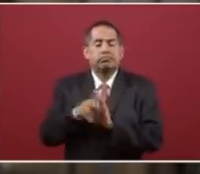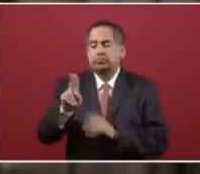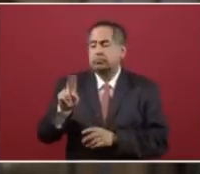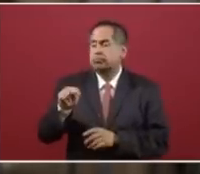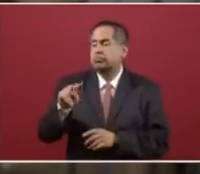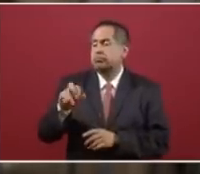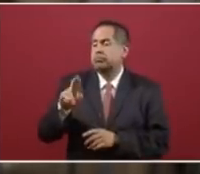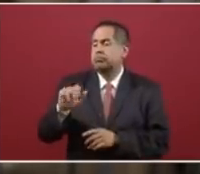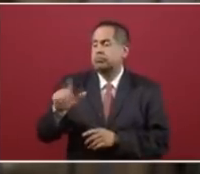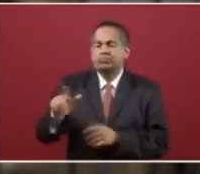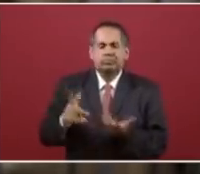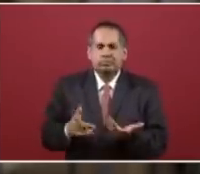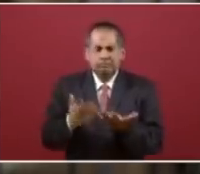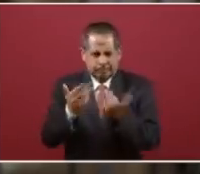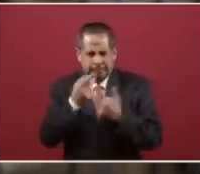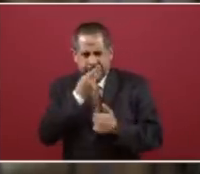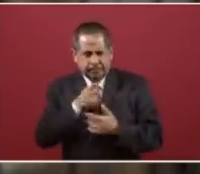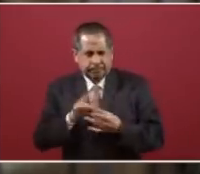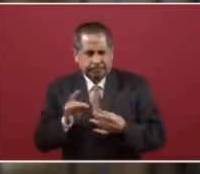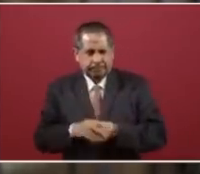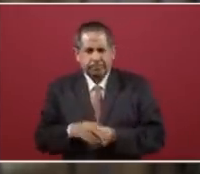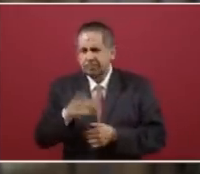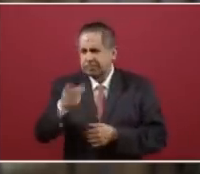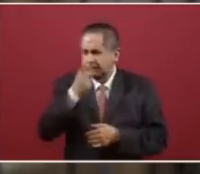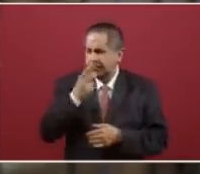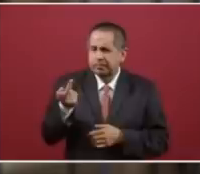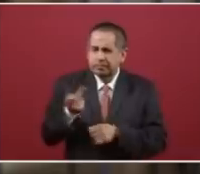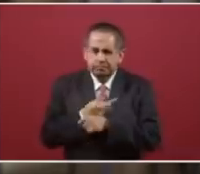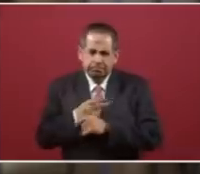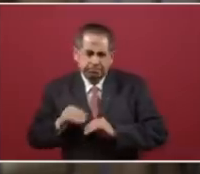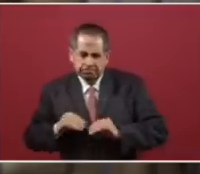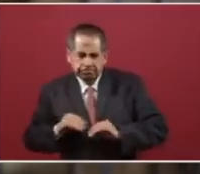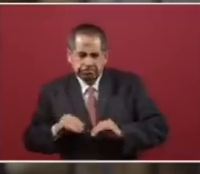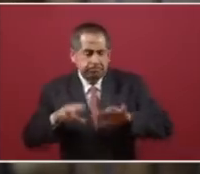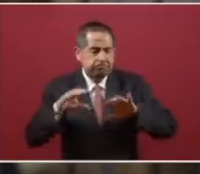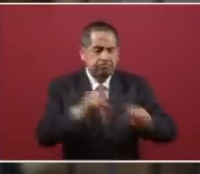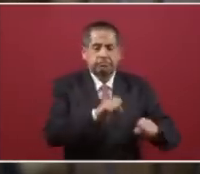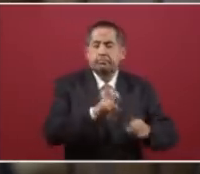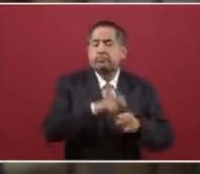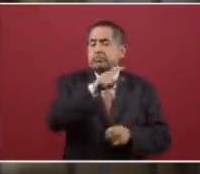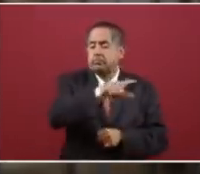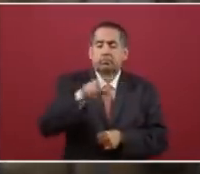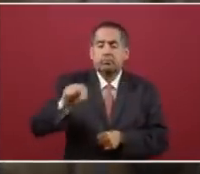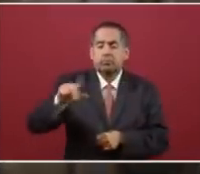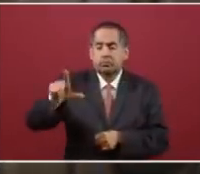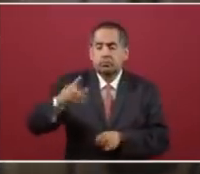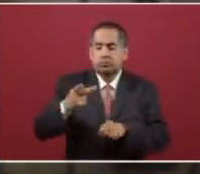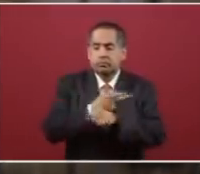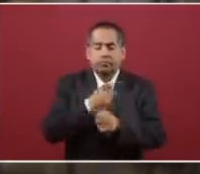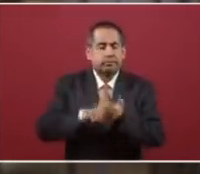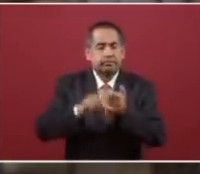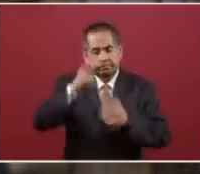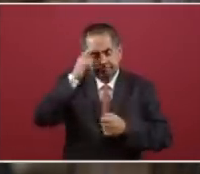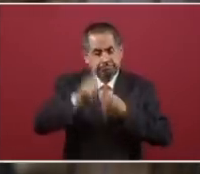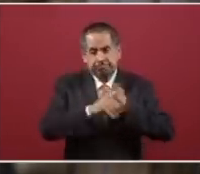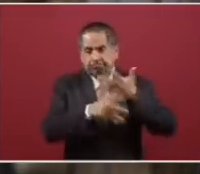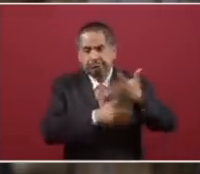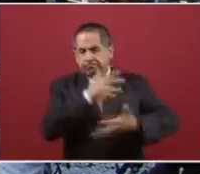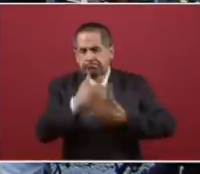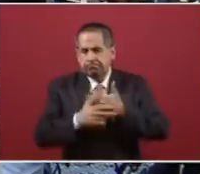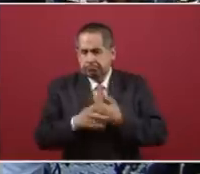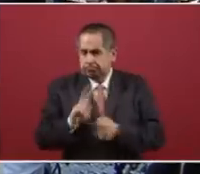tienen información en torno a un operativo que se aplicaría en nuevo léon después de los hechos de violencia ocurridos esta